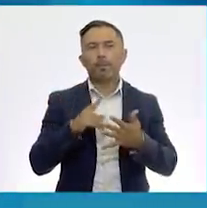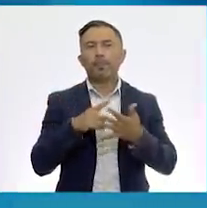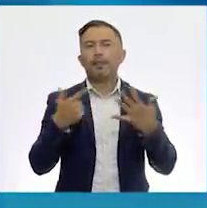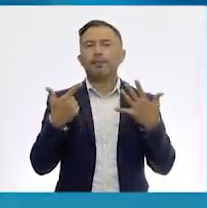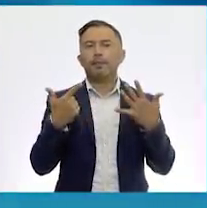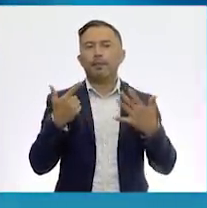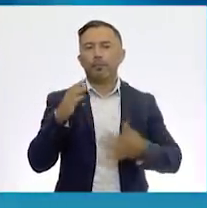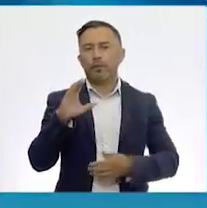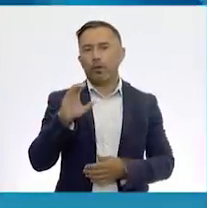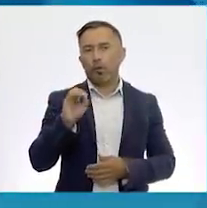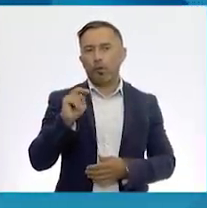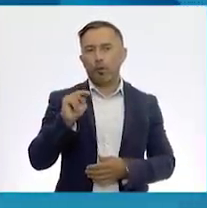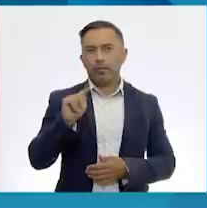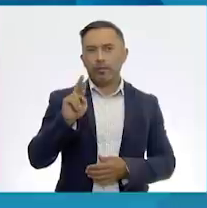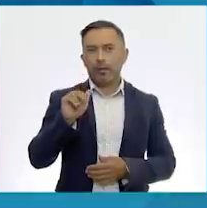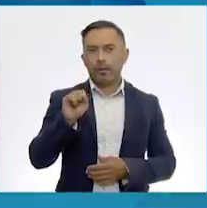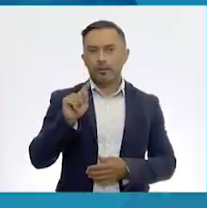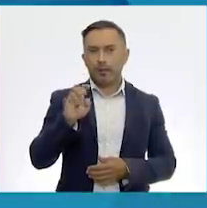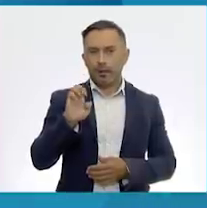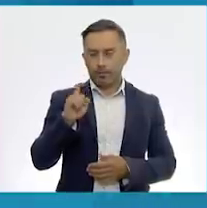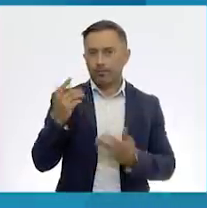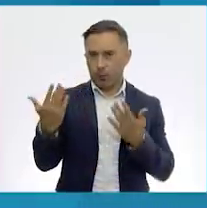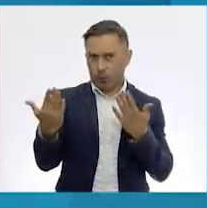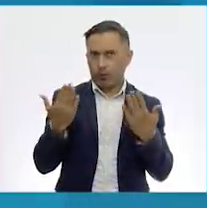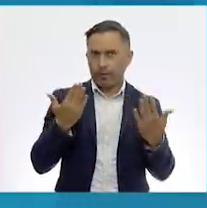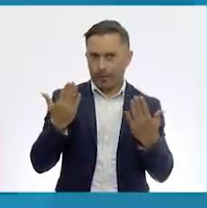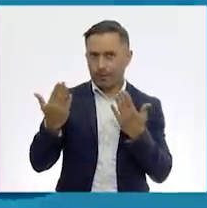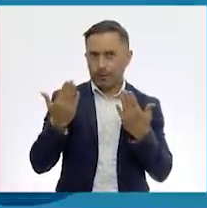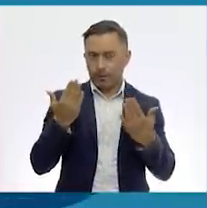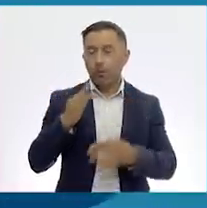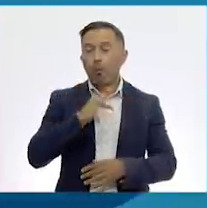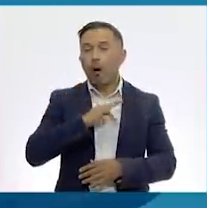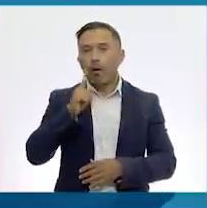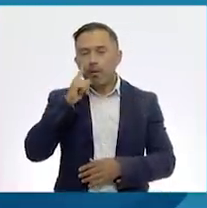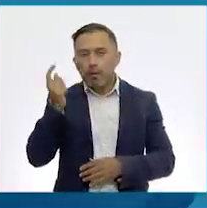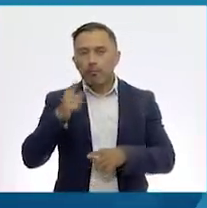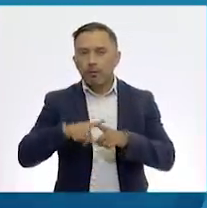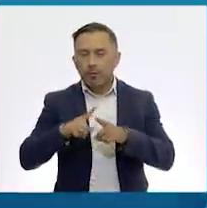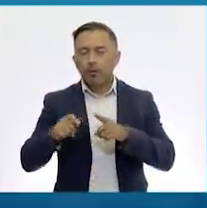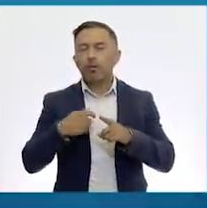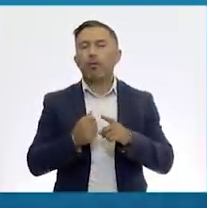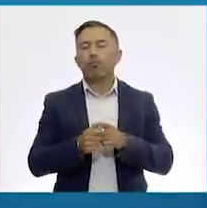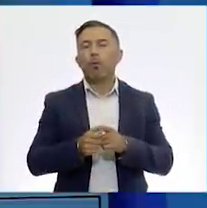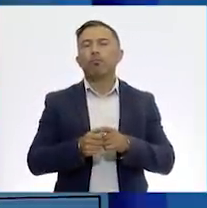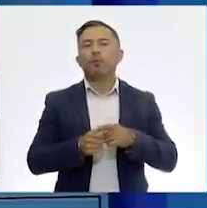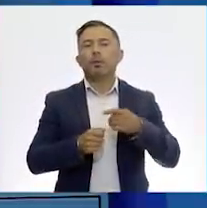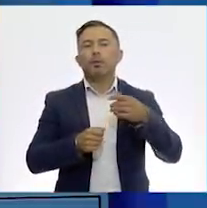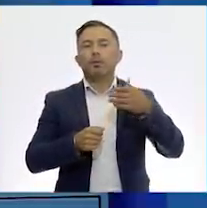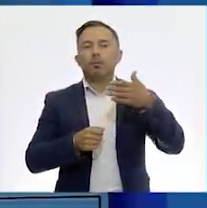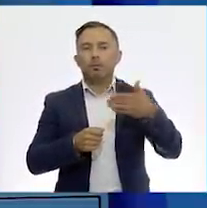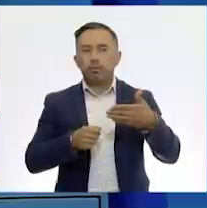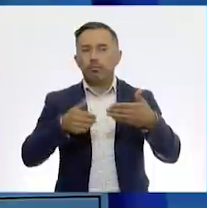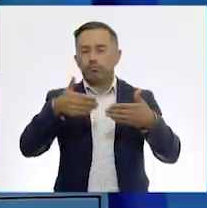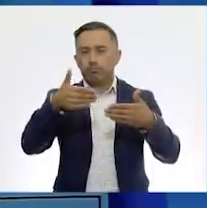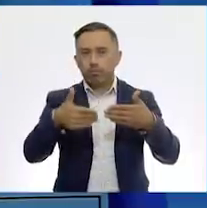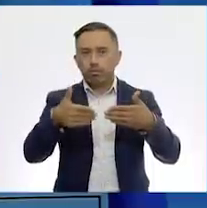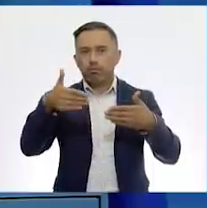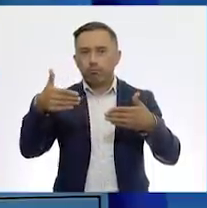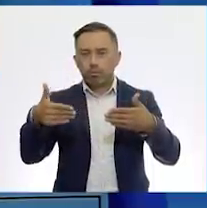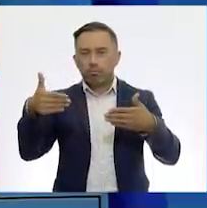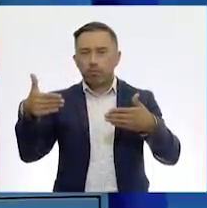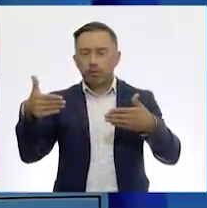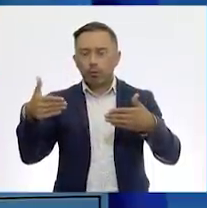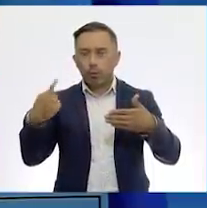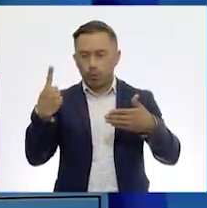donde estamos viendo que estamos usando elementos que son muy horizontales, pero hay uno que no es, que es vertical. Entonces